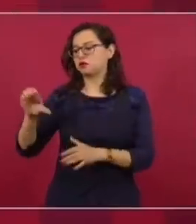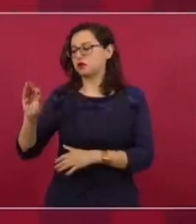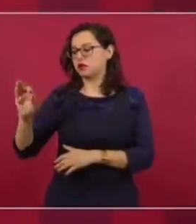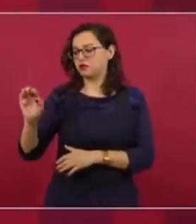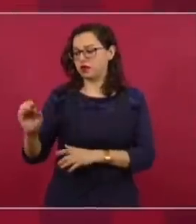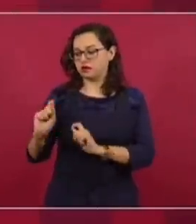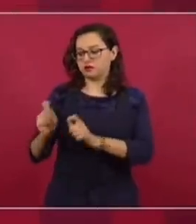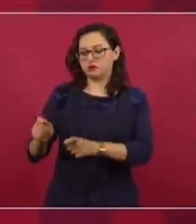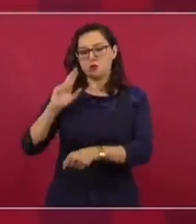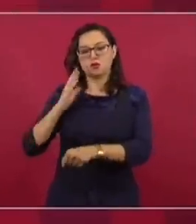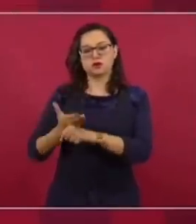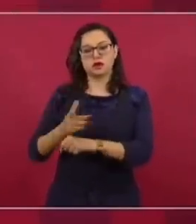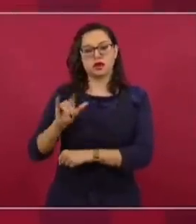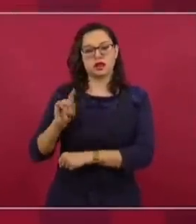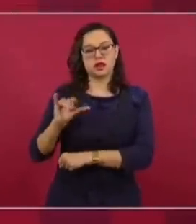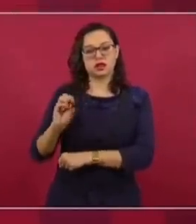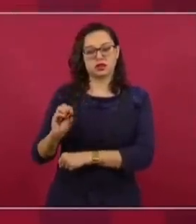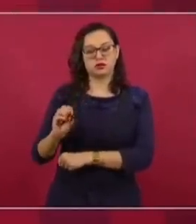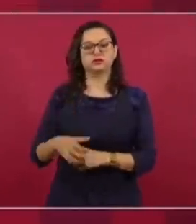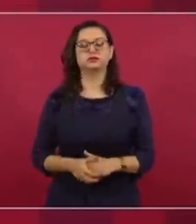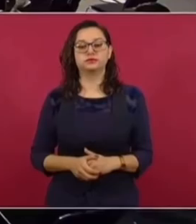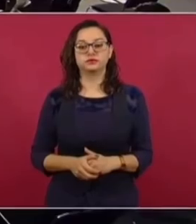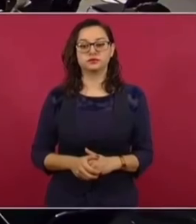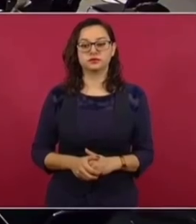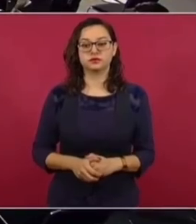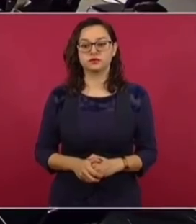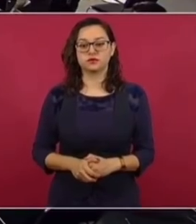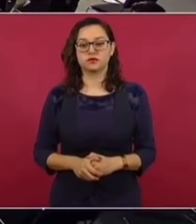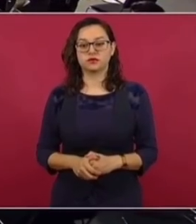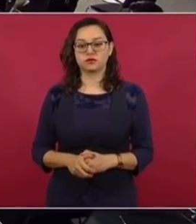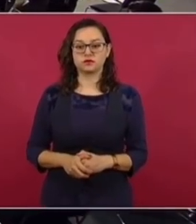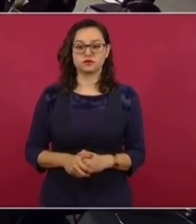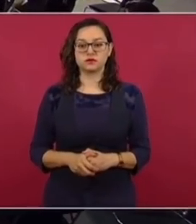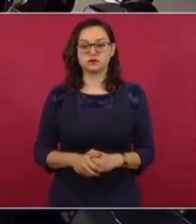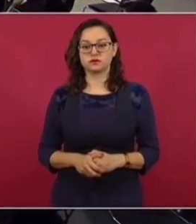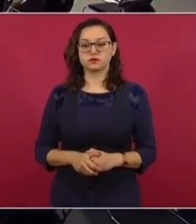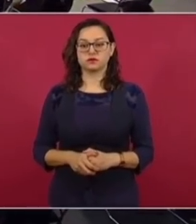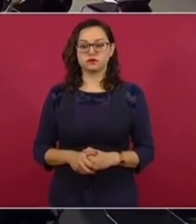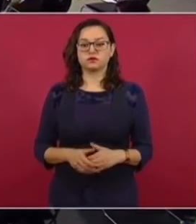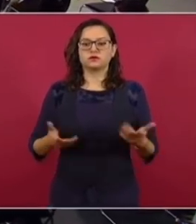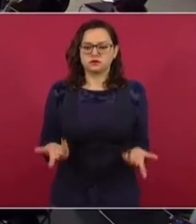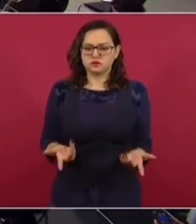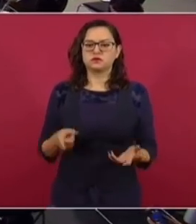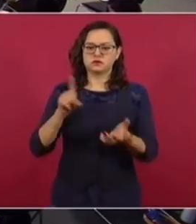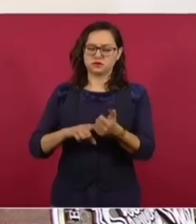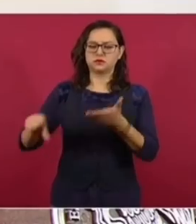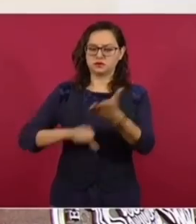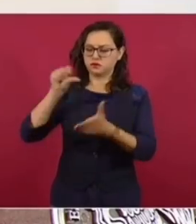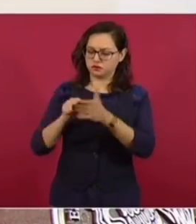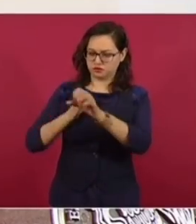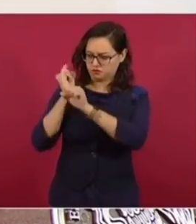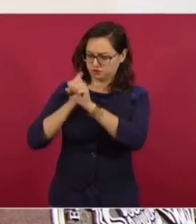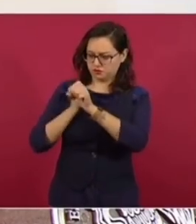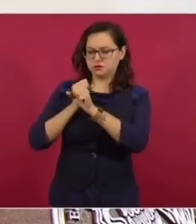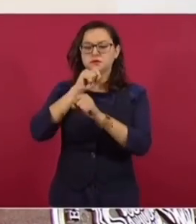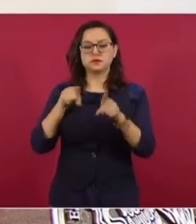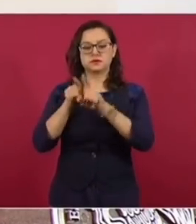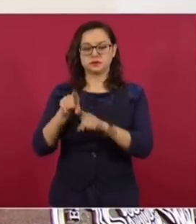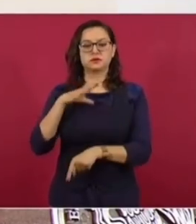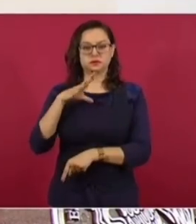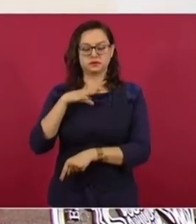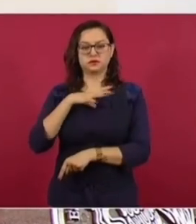que va a manejar todo lo relacionado con él con el apoyo de los centros de investigación que se tienen en el país y con las